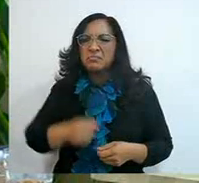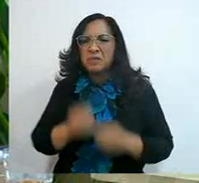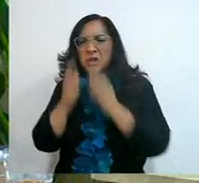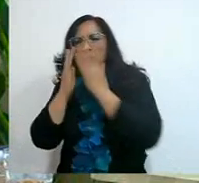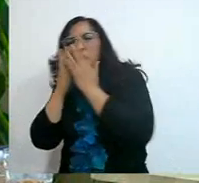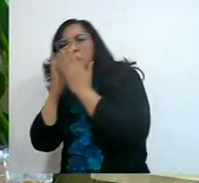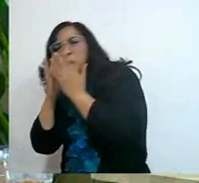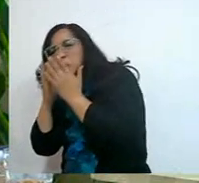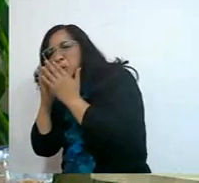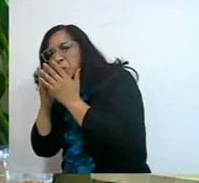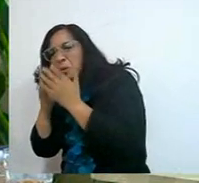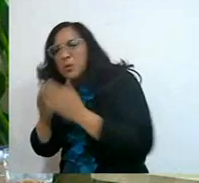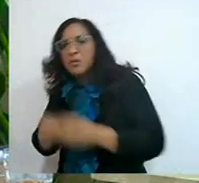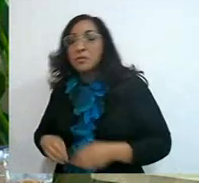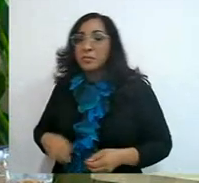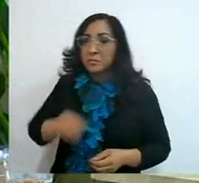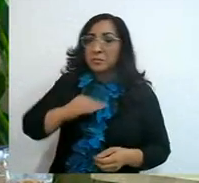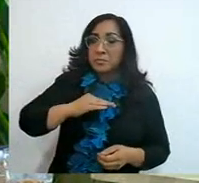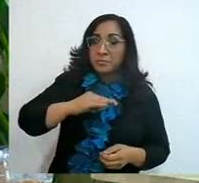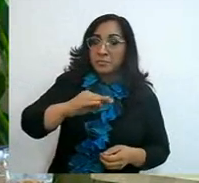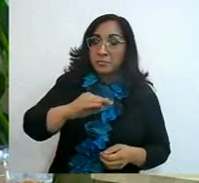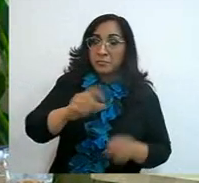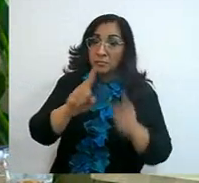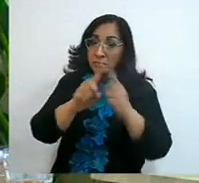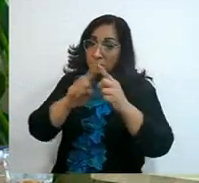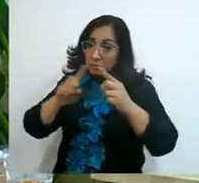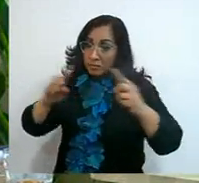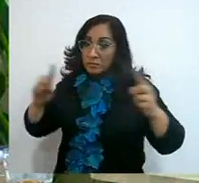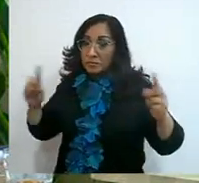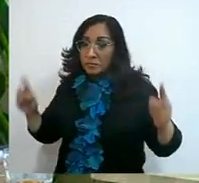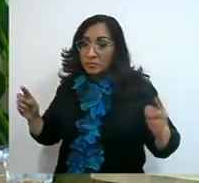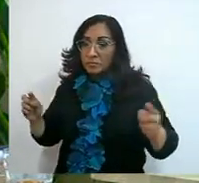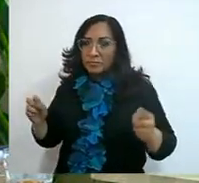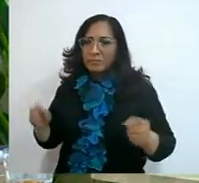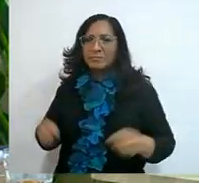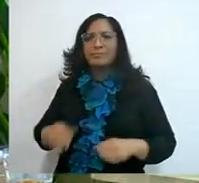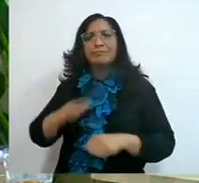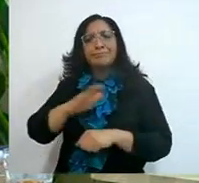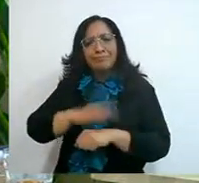intrigante, puede separar a los mejores amigos.